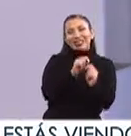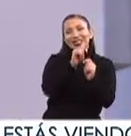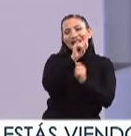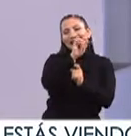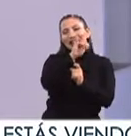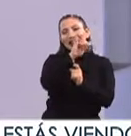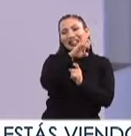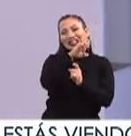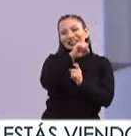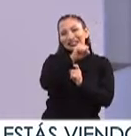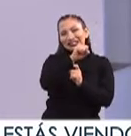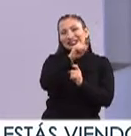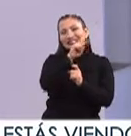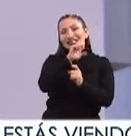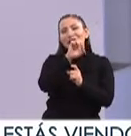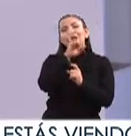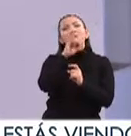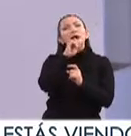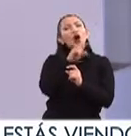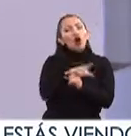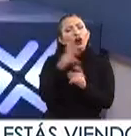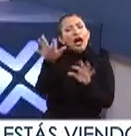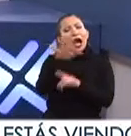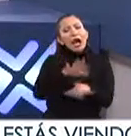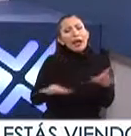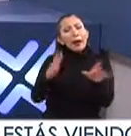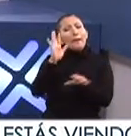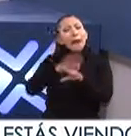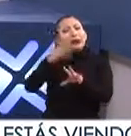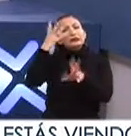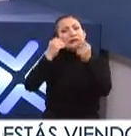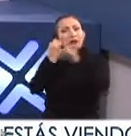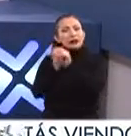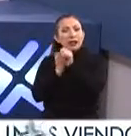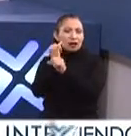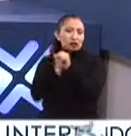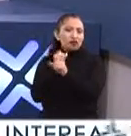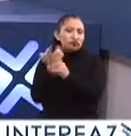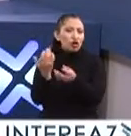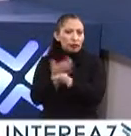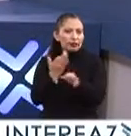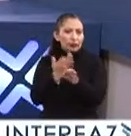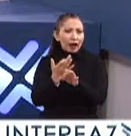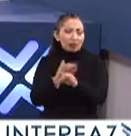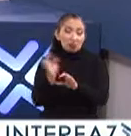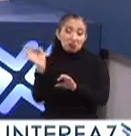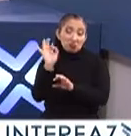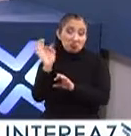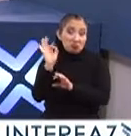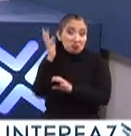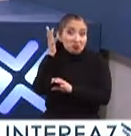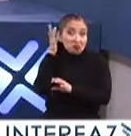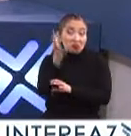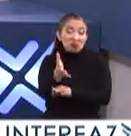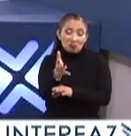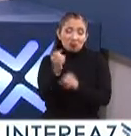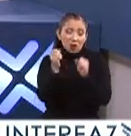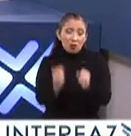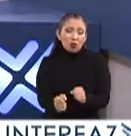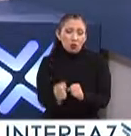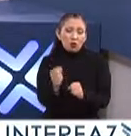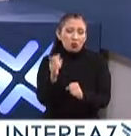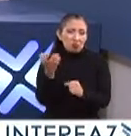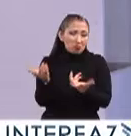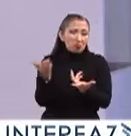Y a la vez seguir mejorando en el área de investigación en la que estoy. Y sí, muy Excelente. probablemente pueda